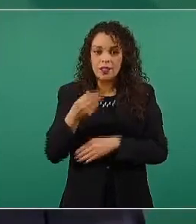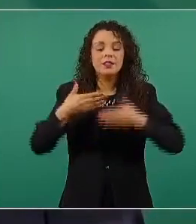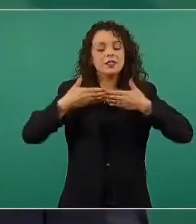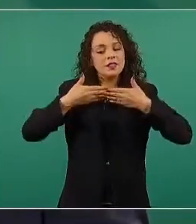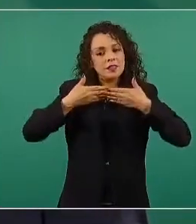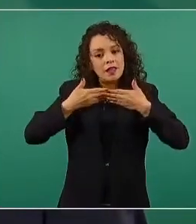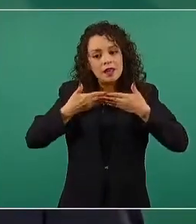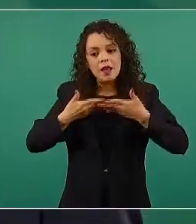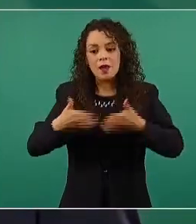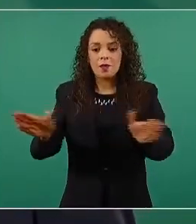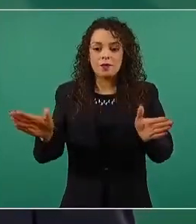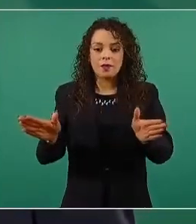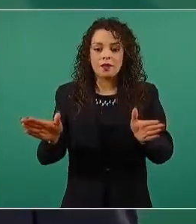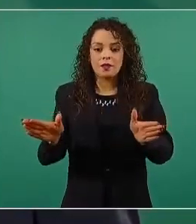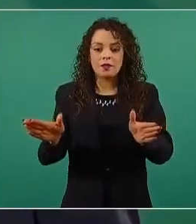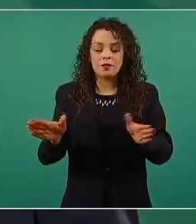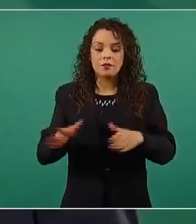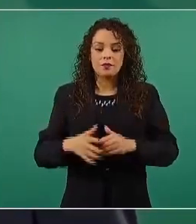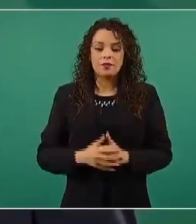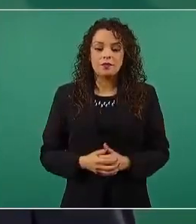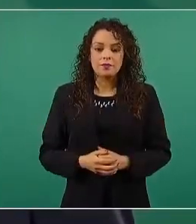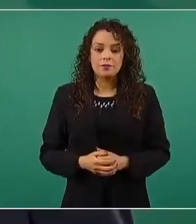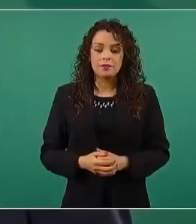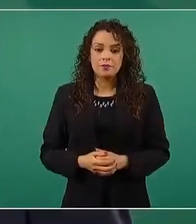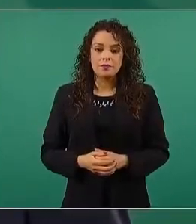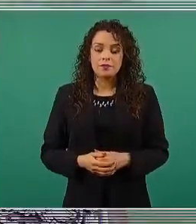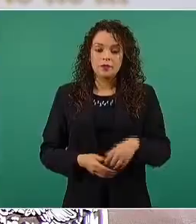porque no se puede